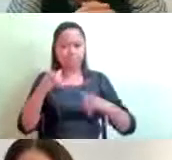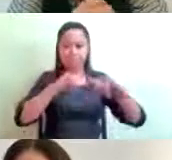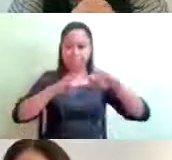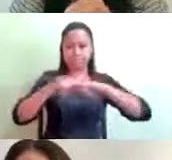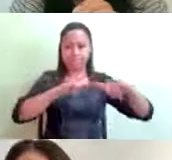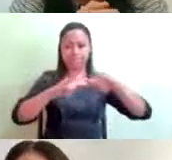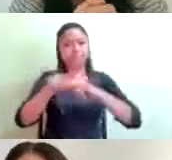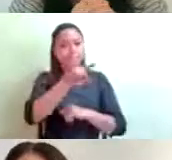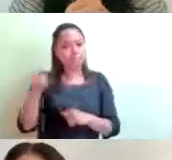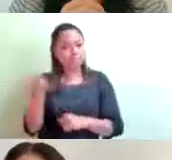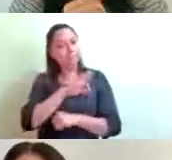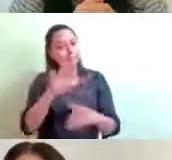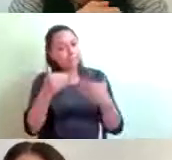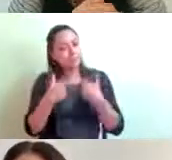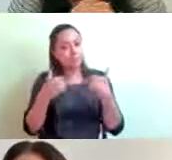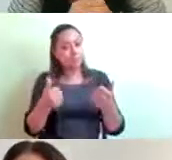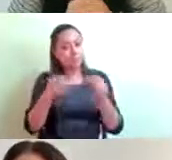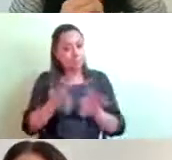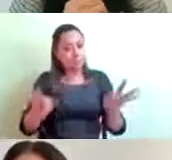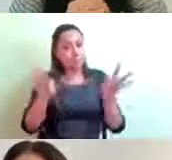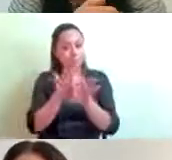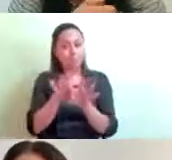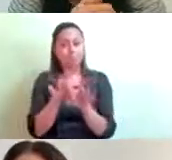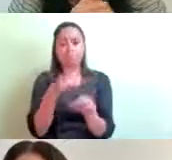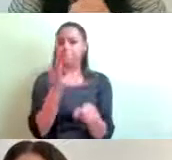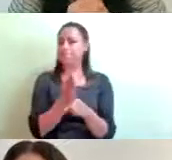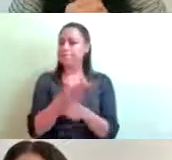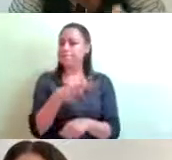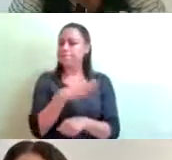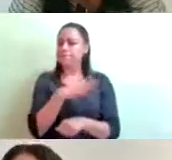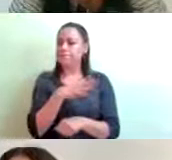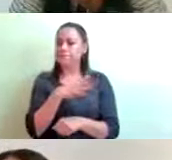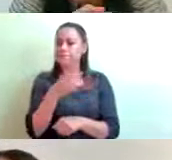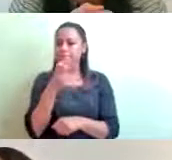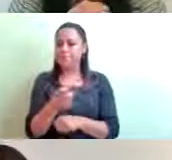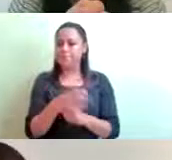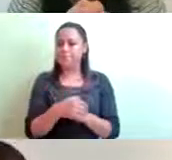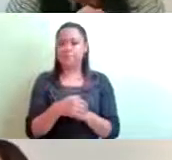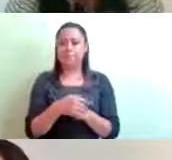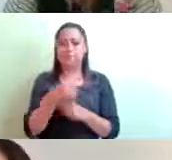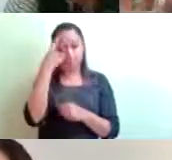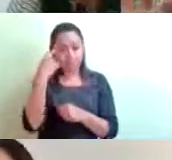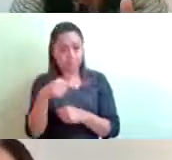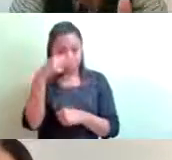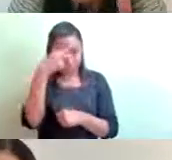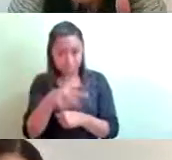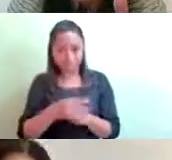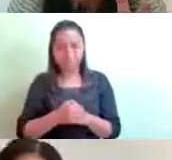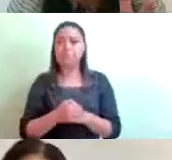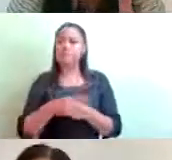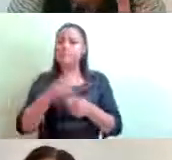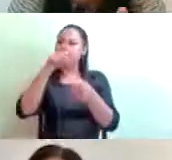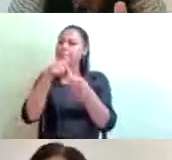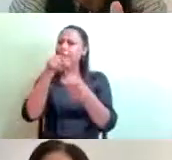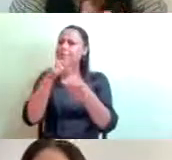que ustedes entiendan la importancia que tiene esta predicción para México, es el